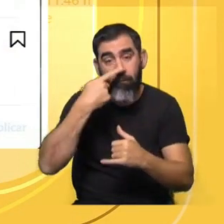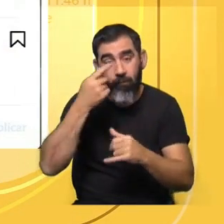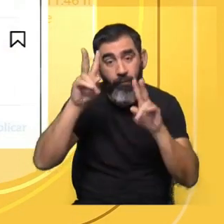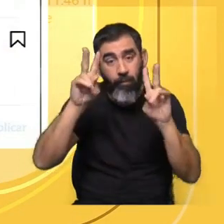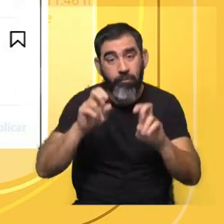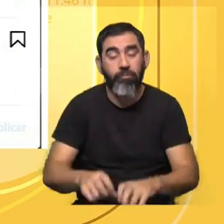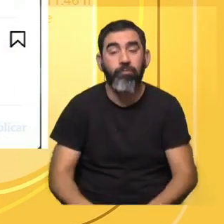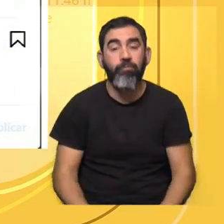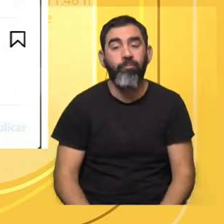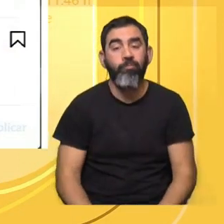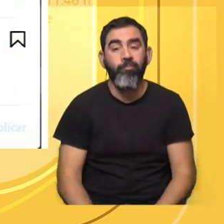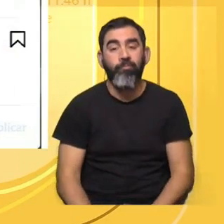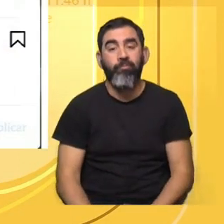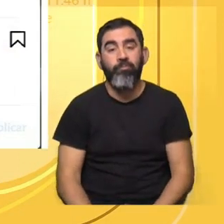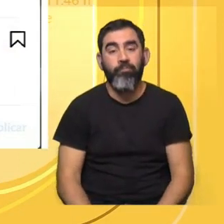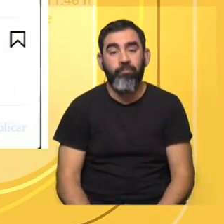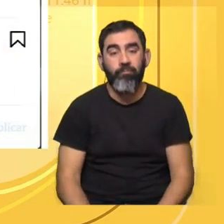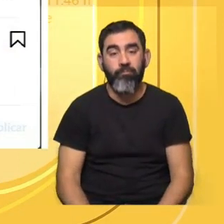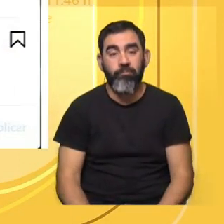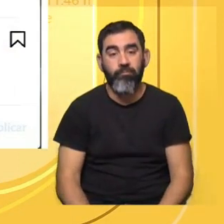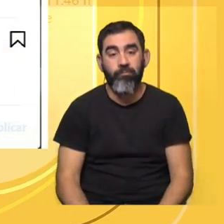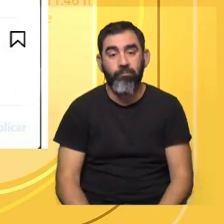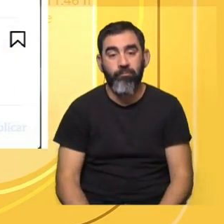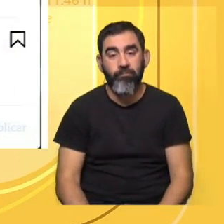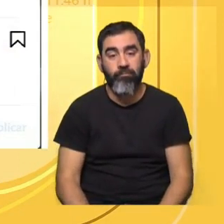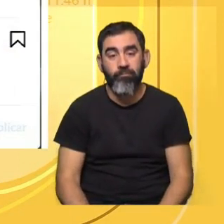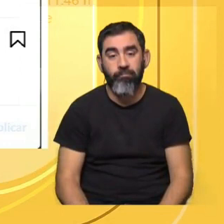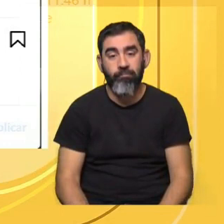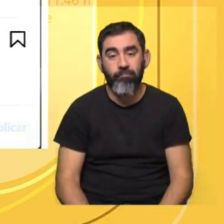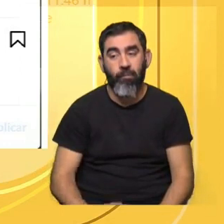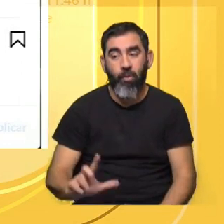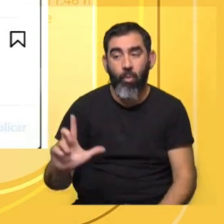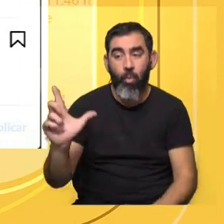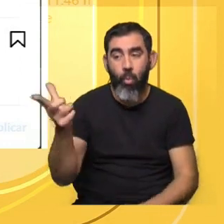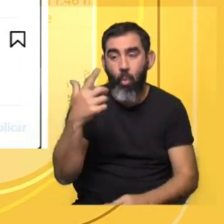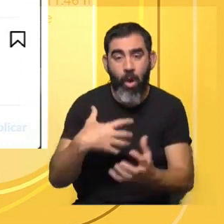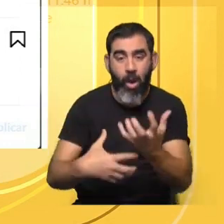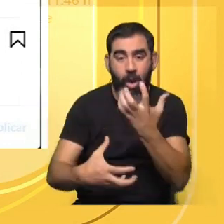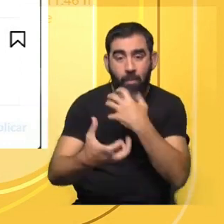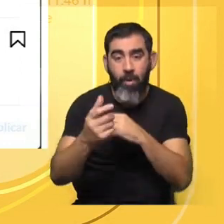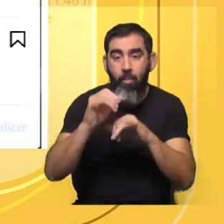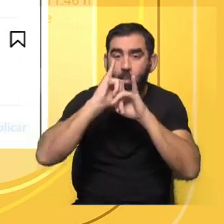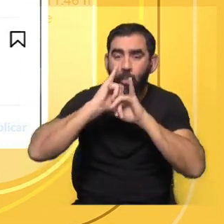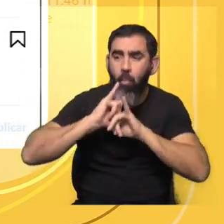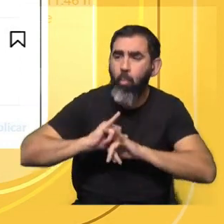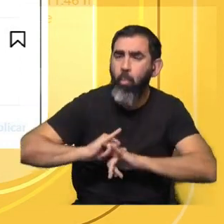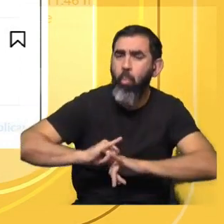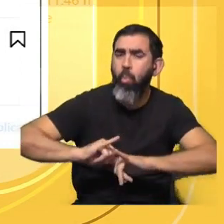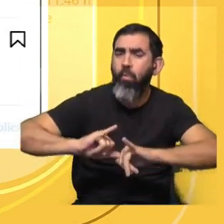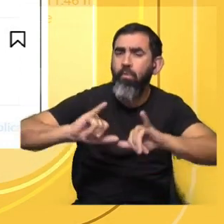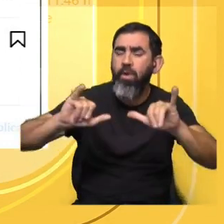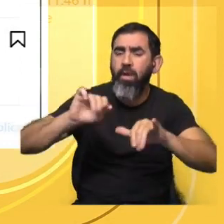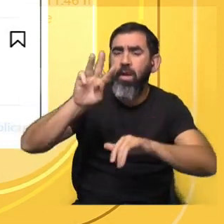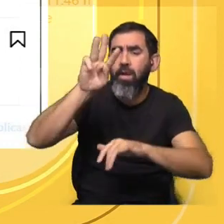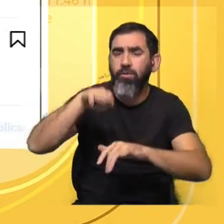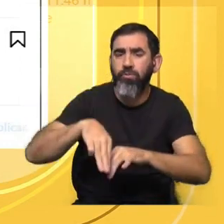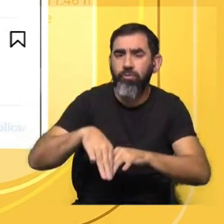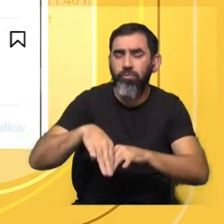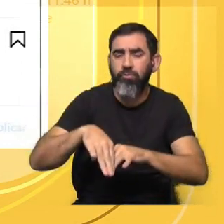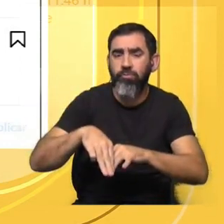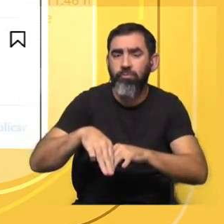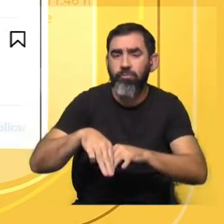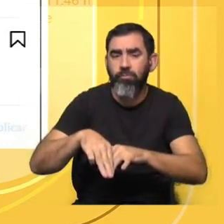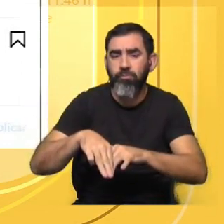ciencia. Resultado, no estaba, no se podía encontrar el animal. Entonces salió esta publicación que estamos viendo en Instagram, se